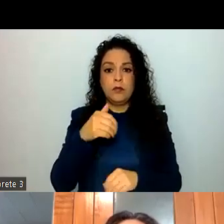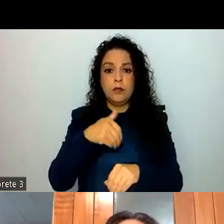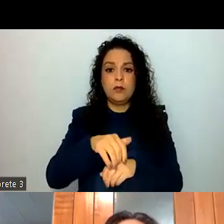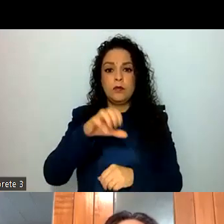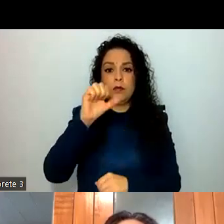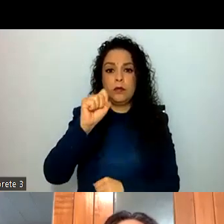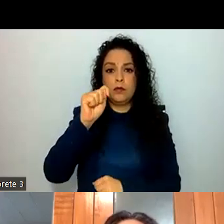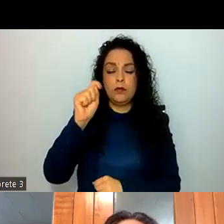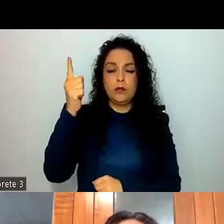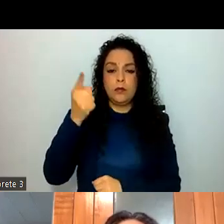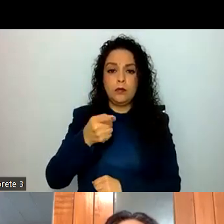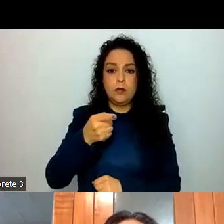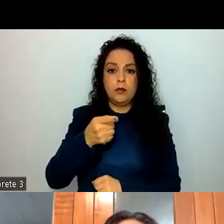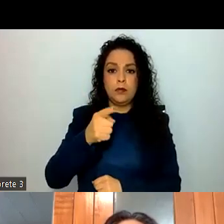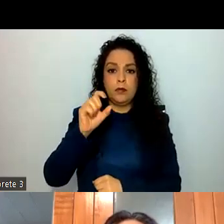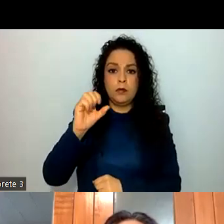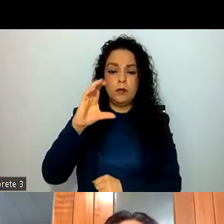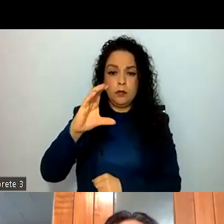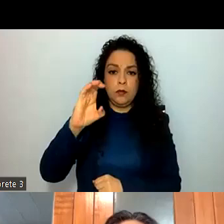diagonal